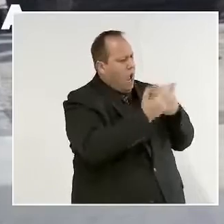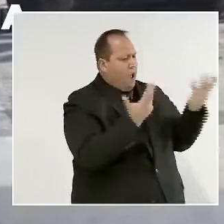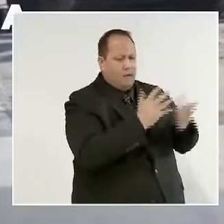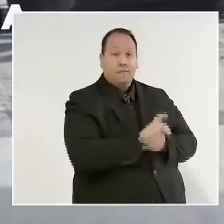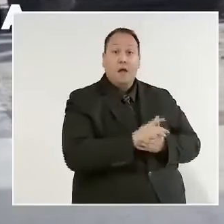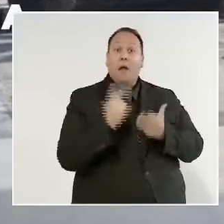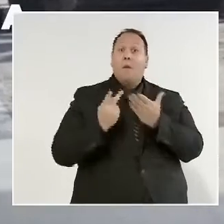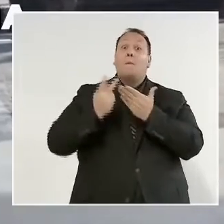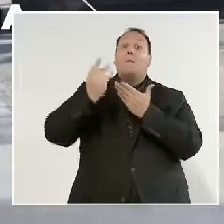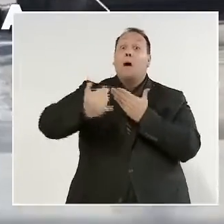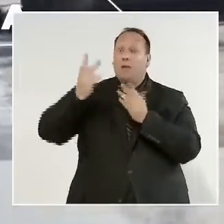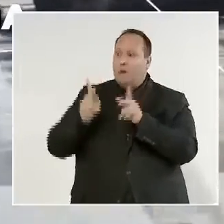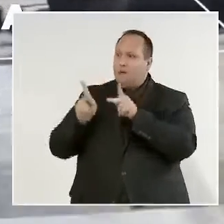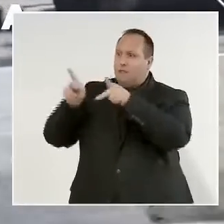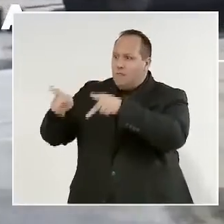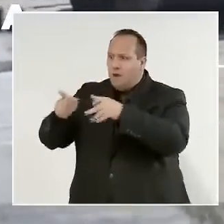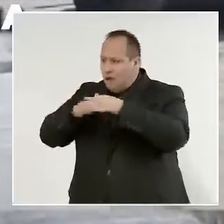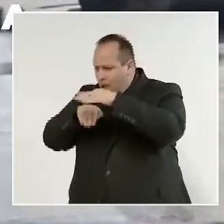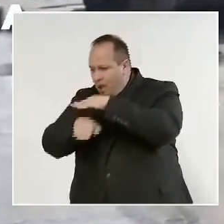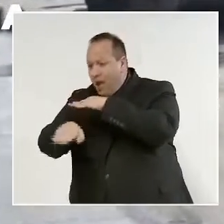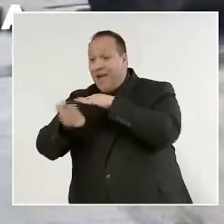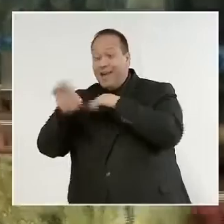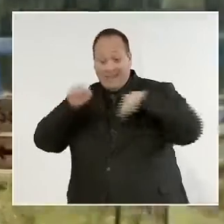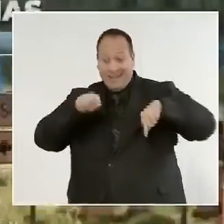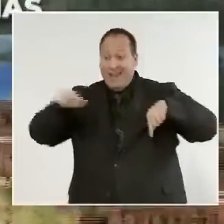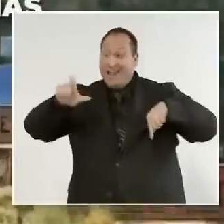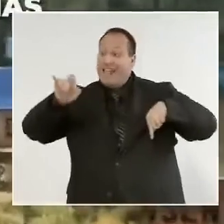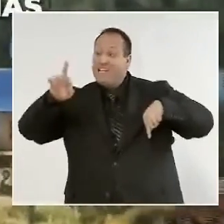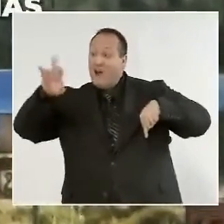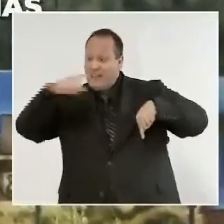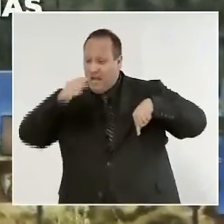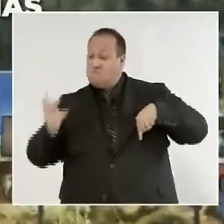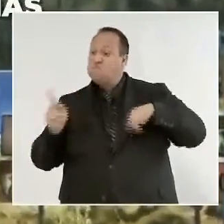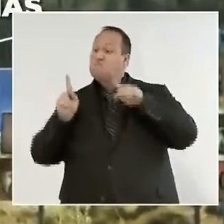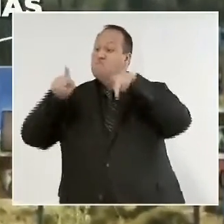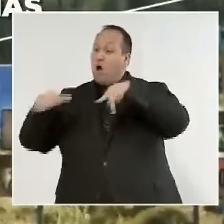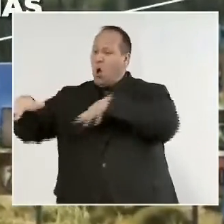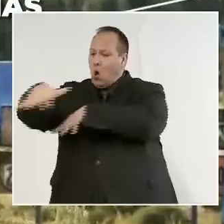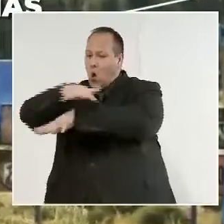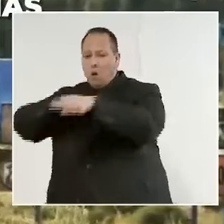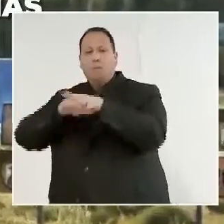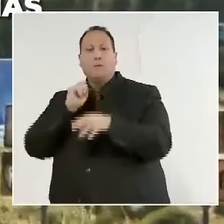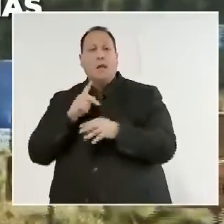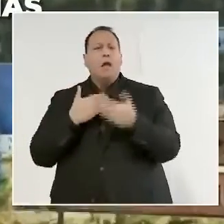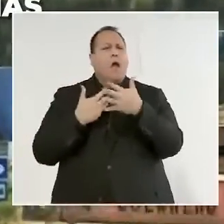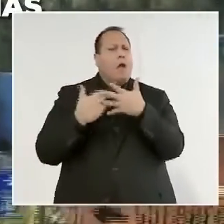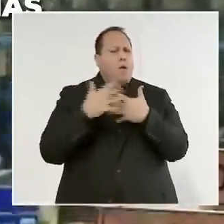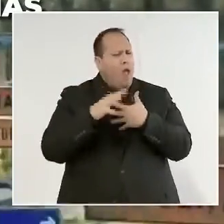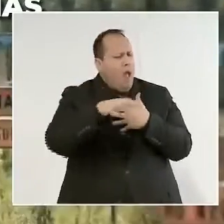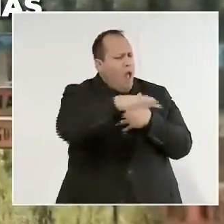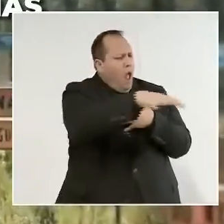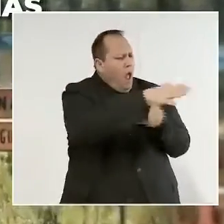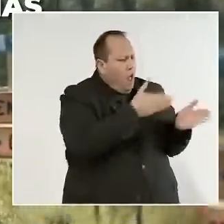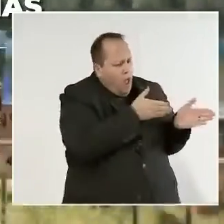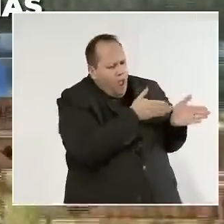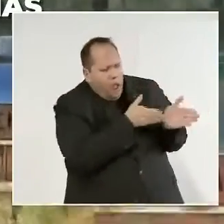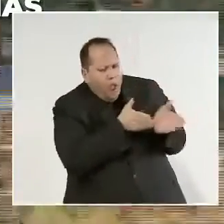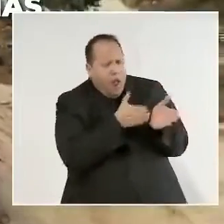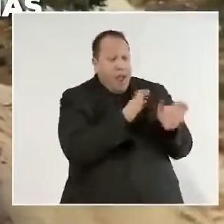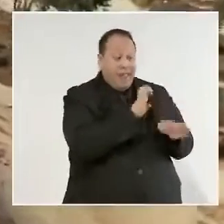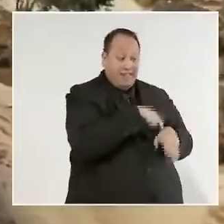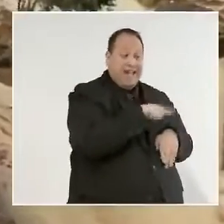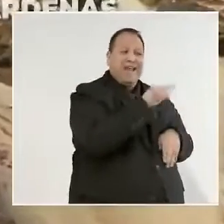para modernización del Boulevard Reforma. Proyecto para puentes en carretera Ensenada Lázaro